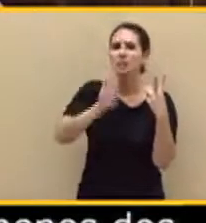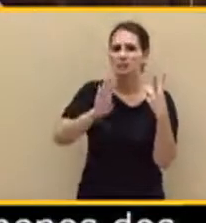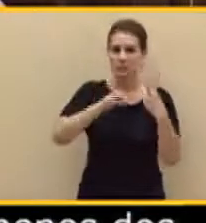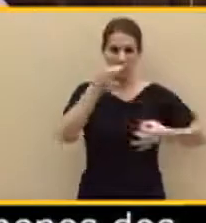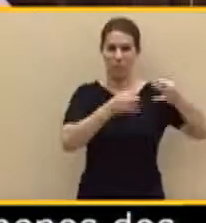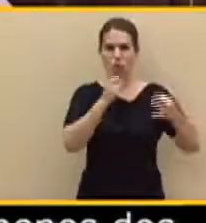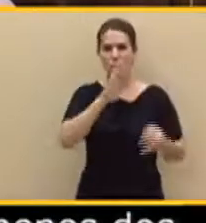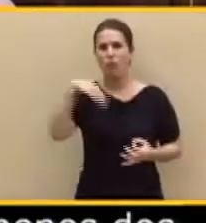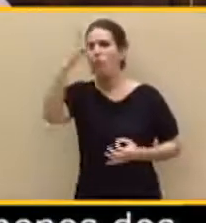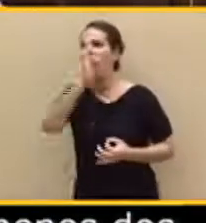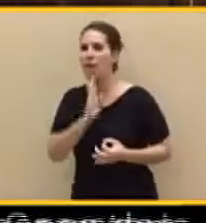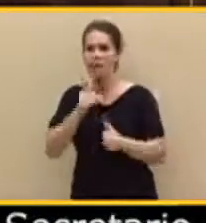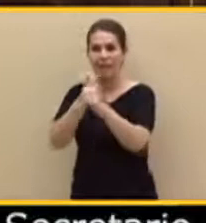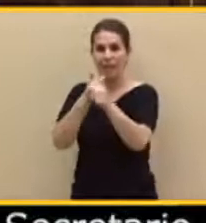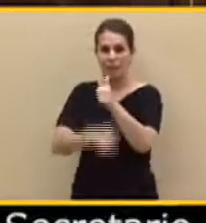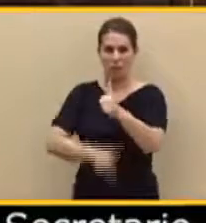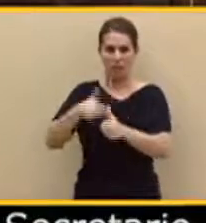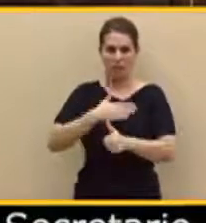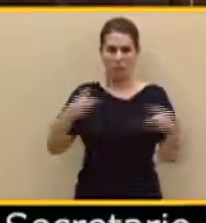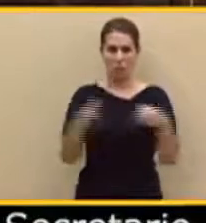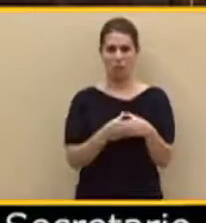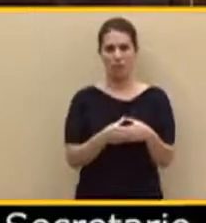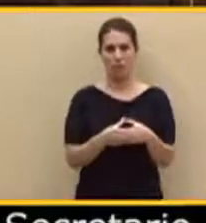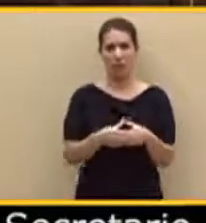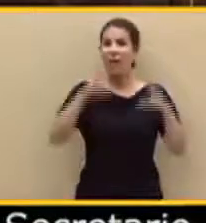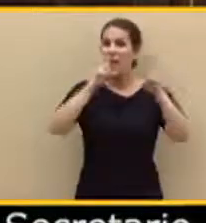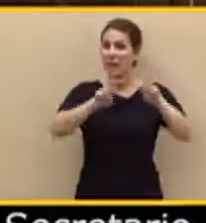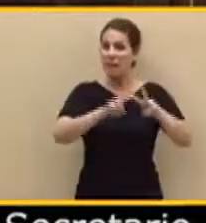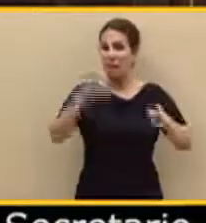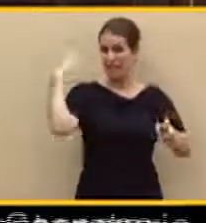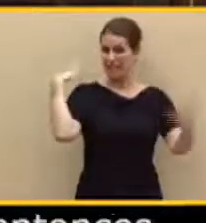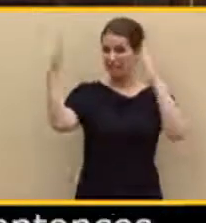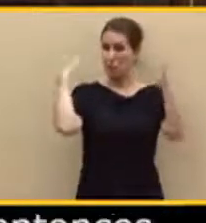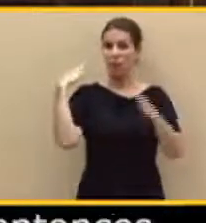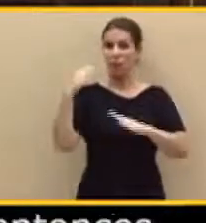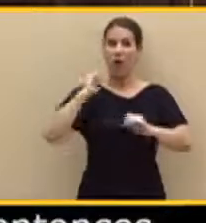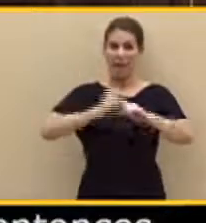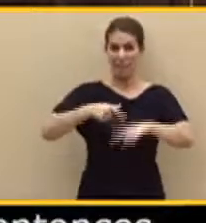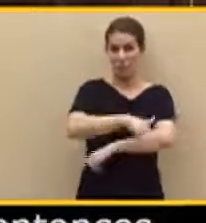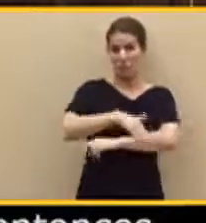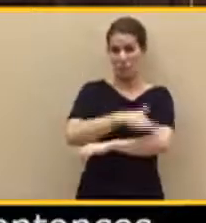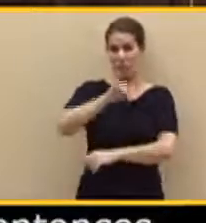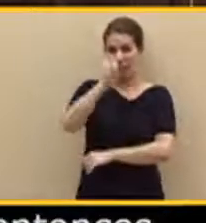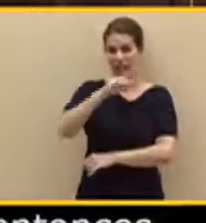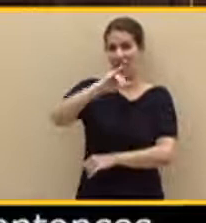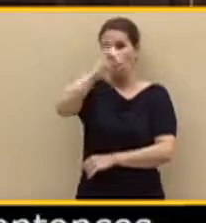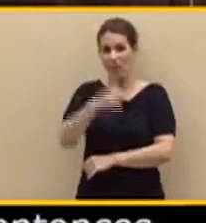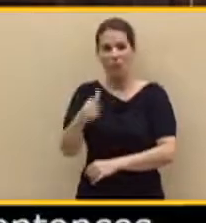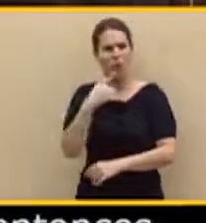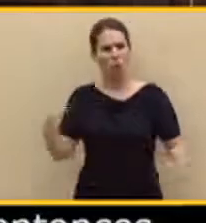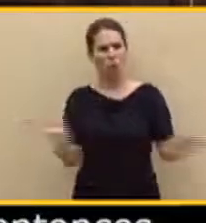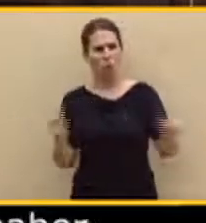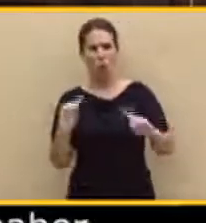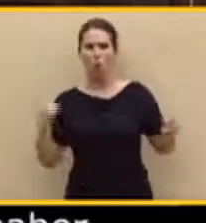secretario general de mi partido, investigaciones que el entonces ministro Fernández Díaz niega rotundamente haber ordenado